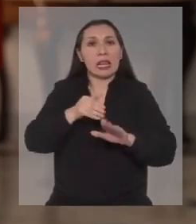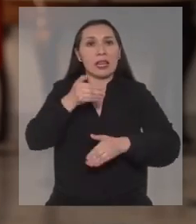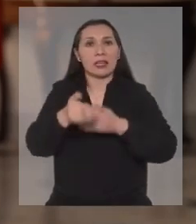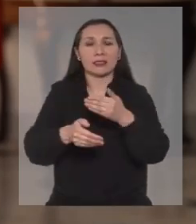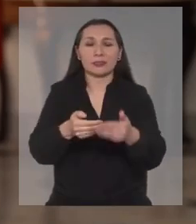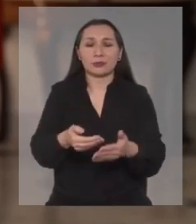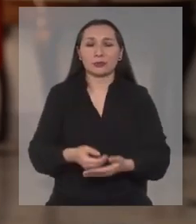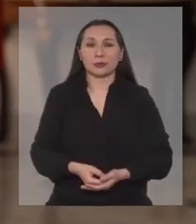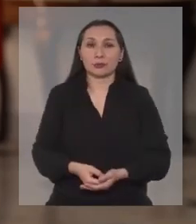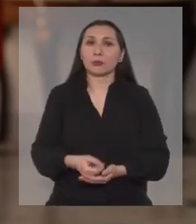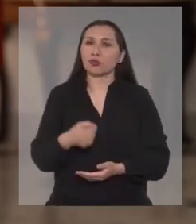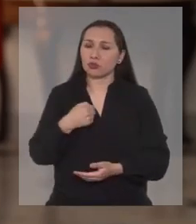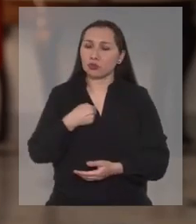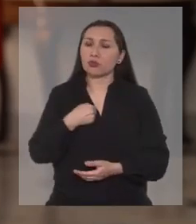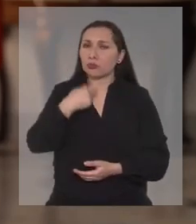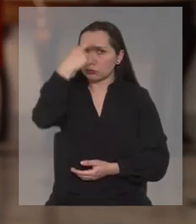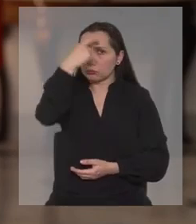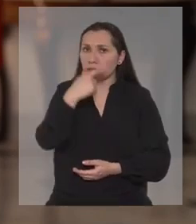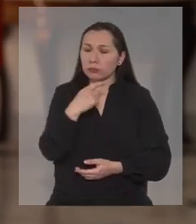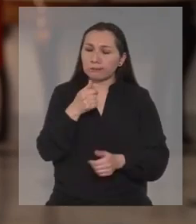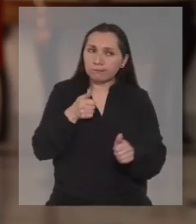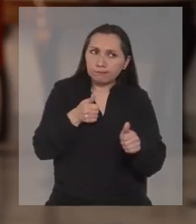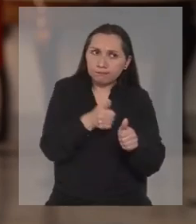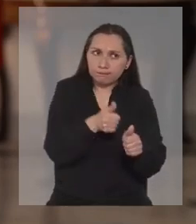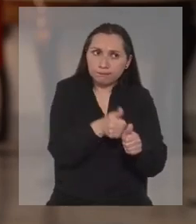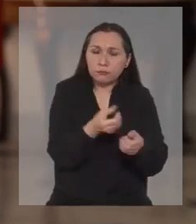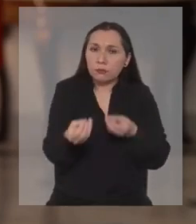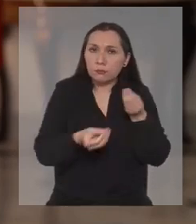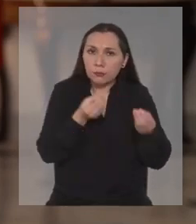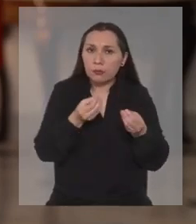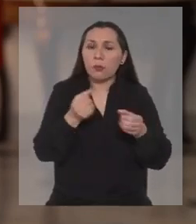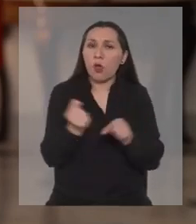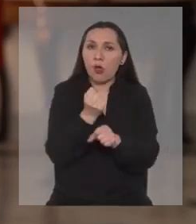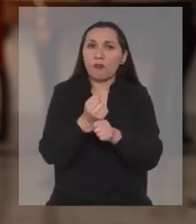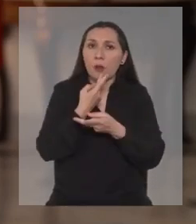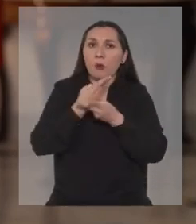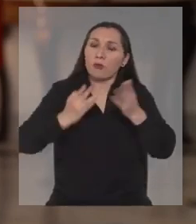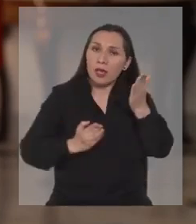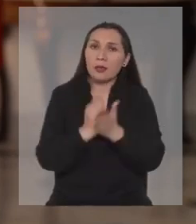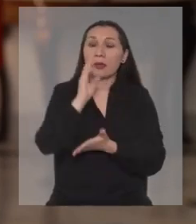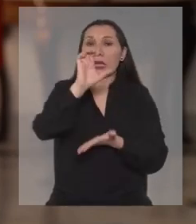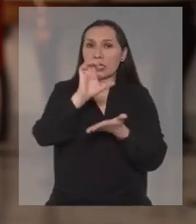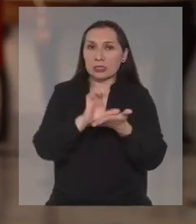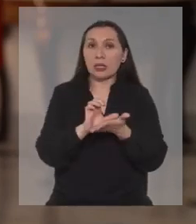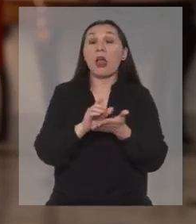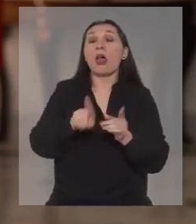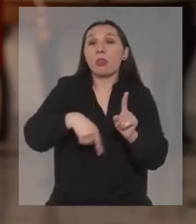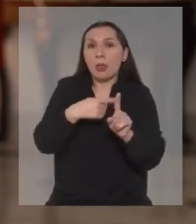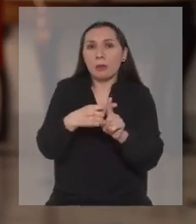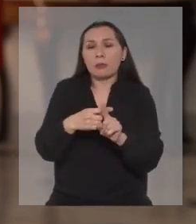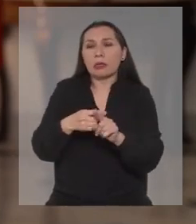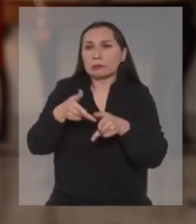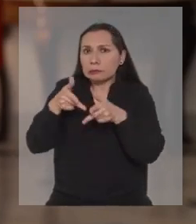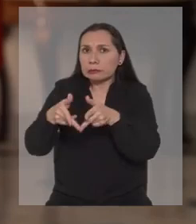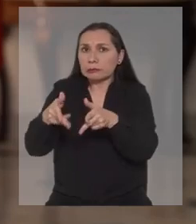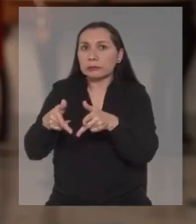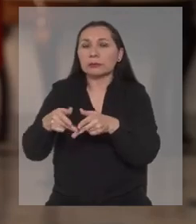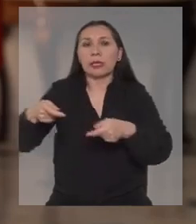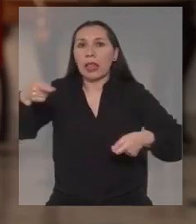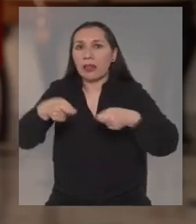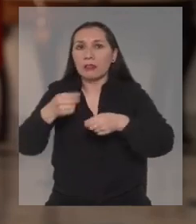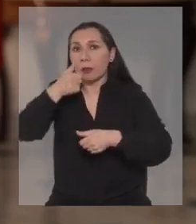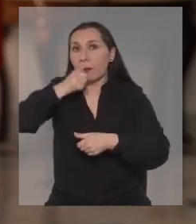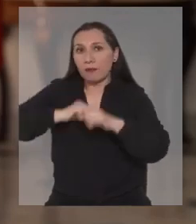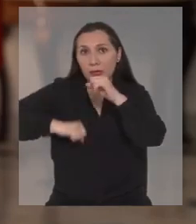que lo saquemos adelante voy a estar personalmente encima Para que las obras públicas partan por el estado Pero además apuntarle a la inversión